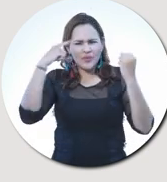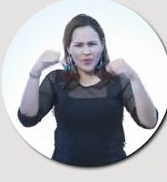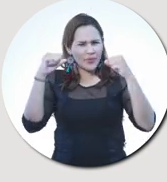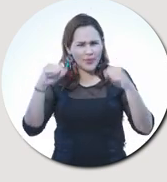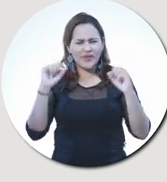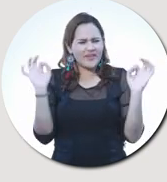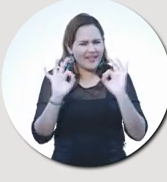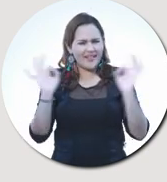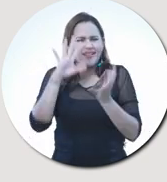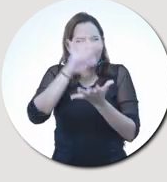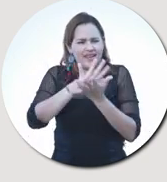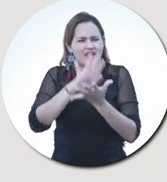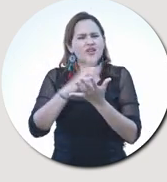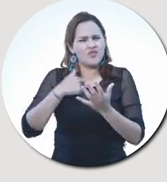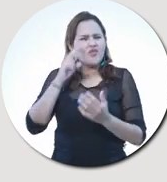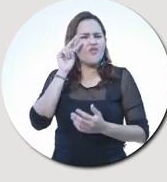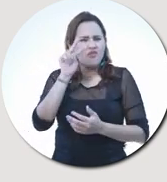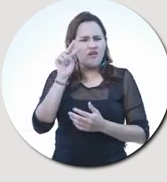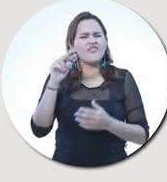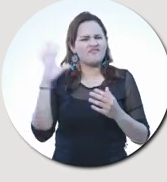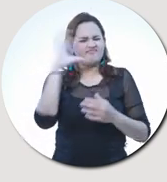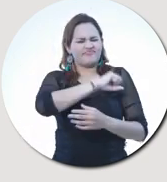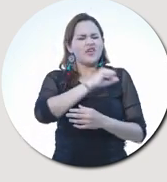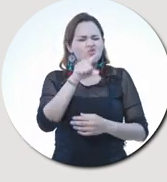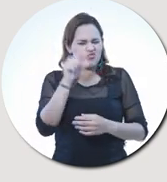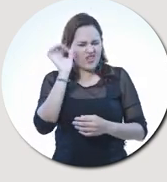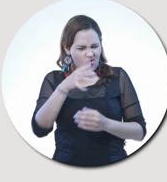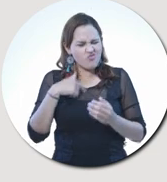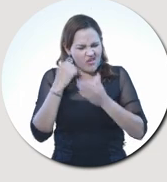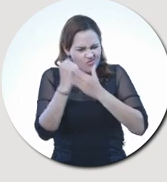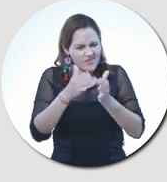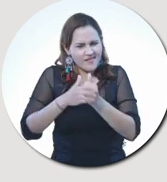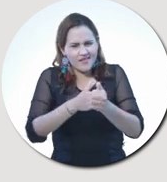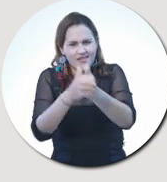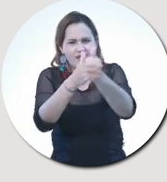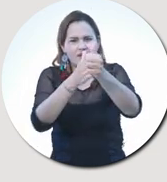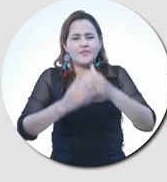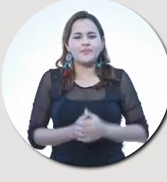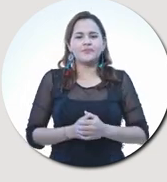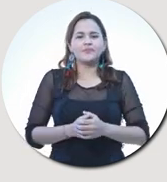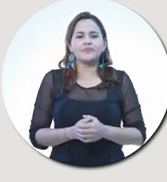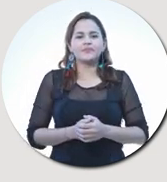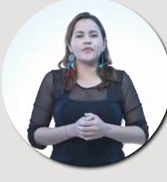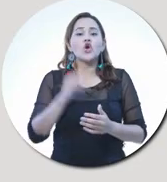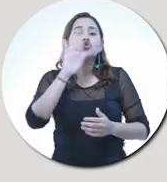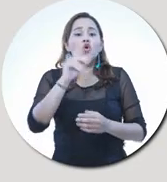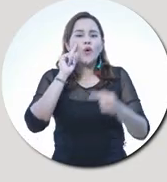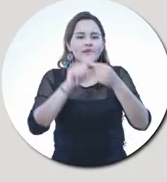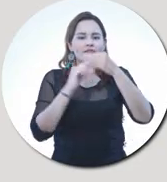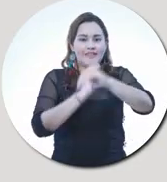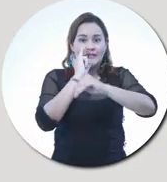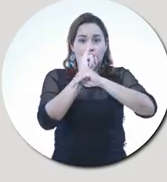te preocupes. Te he estado observando, Juan. Y estoy segura de que eres idóneo para ser guiado. Sí, pero ¿tú qué eres?